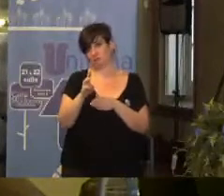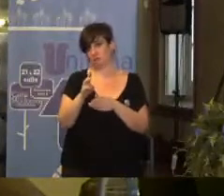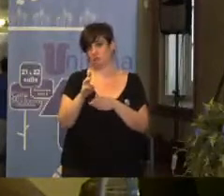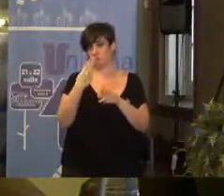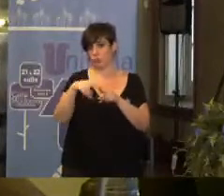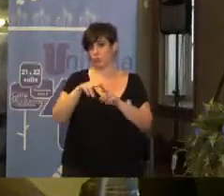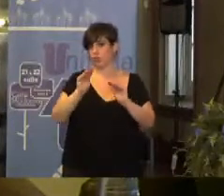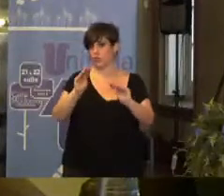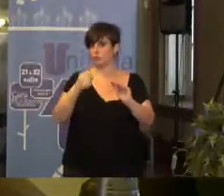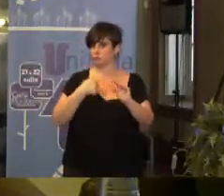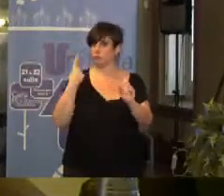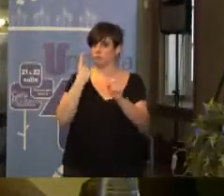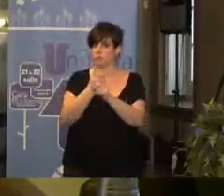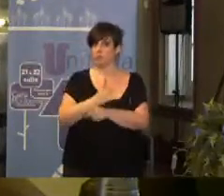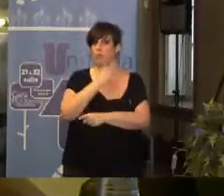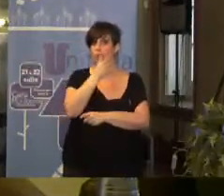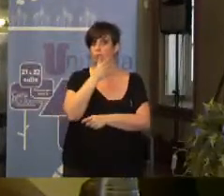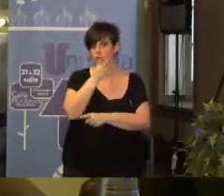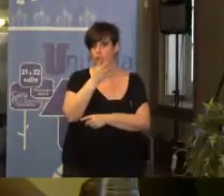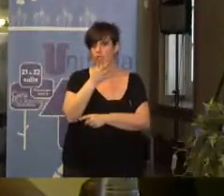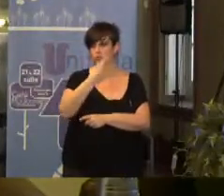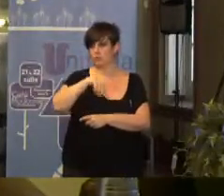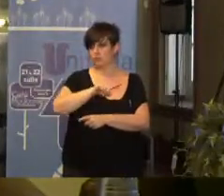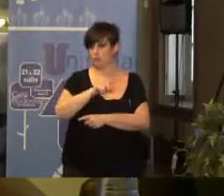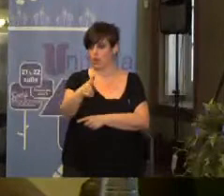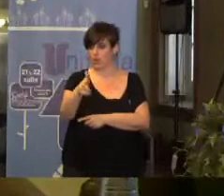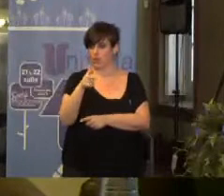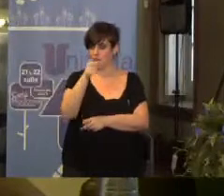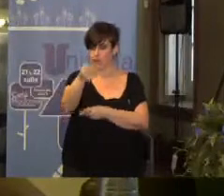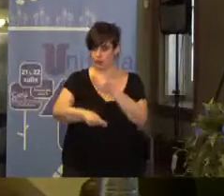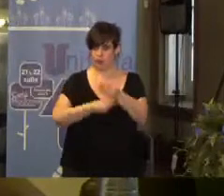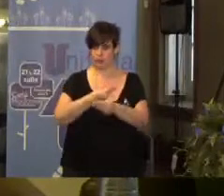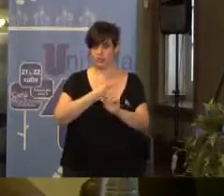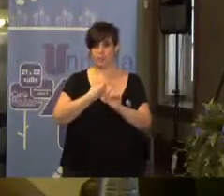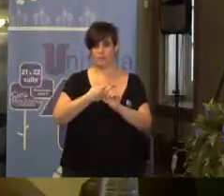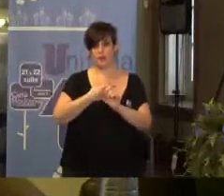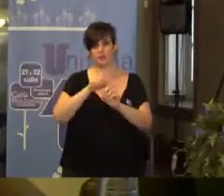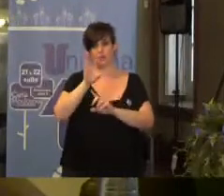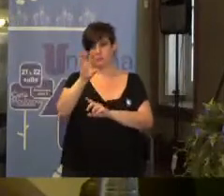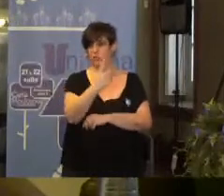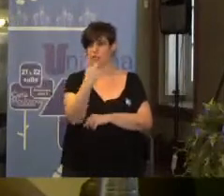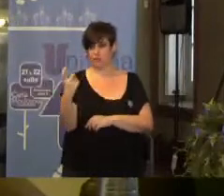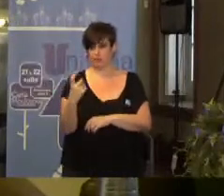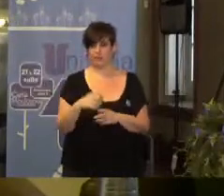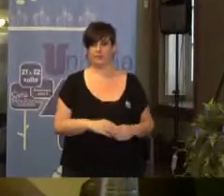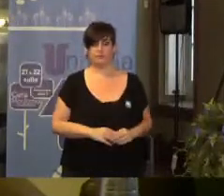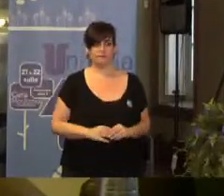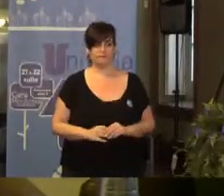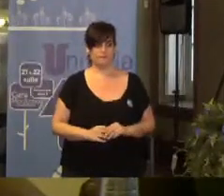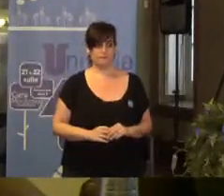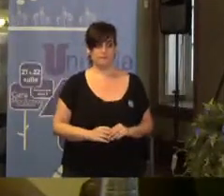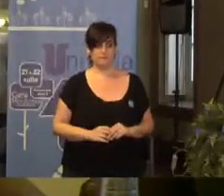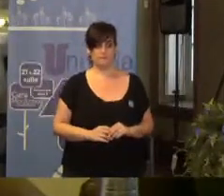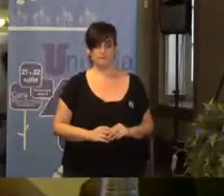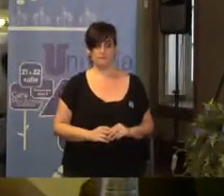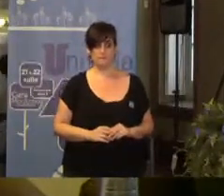toda a legitimidade de facelo e o país necesita-o, ademais, non? O